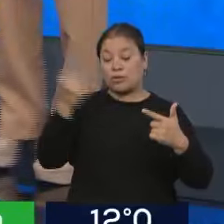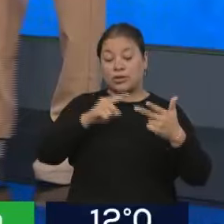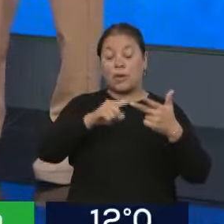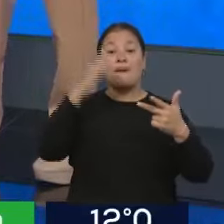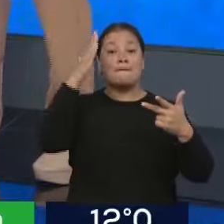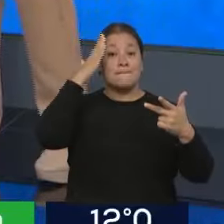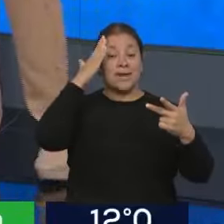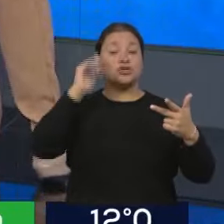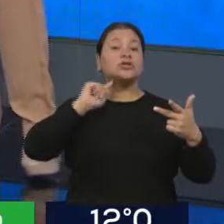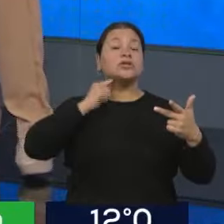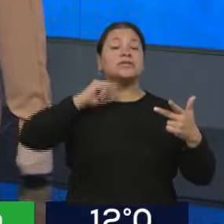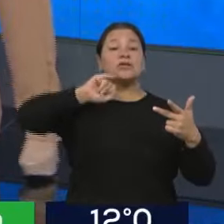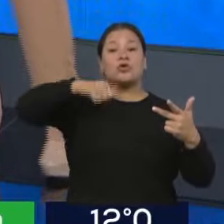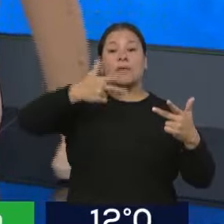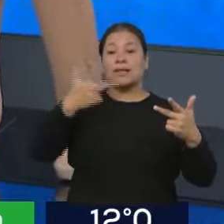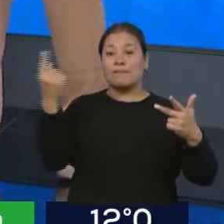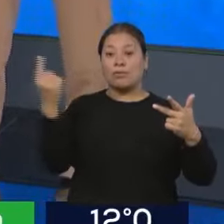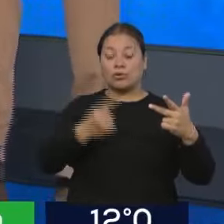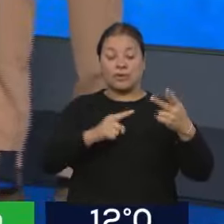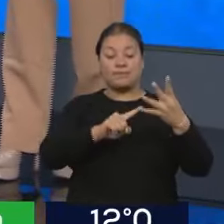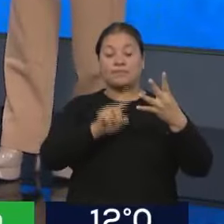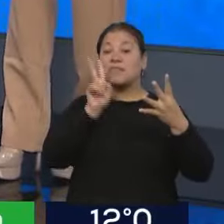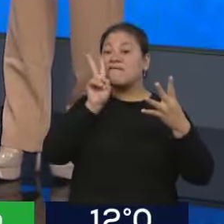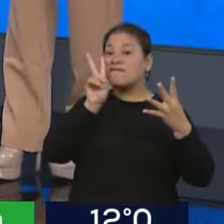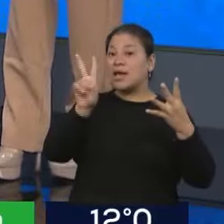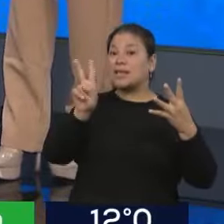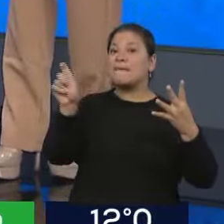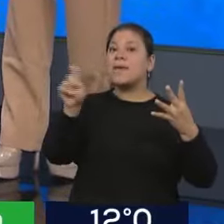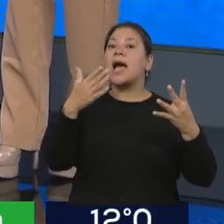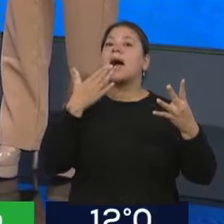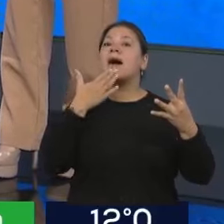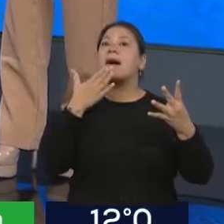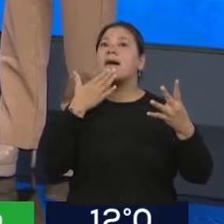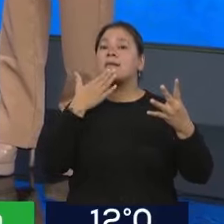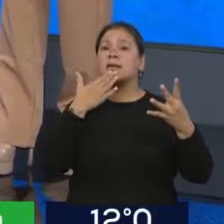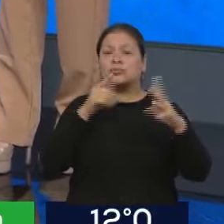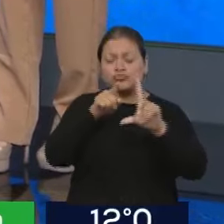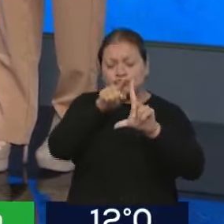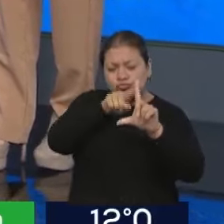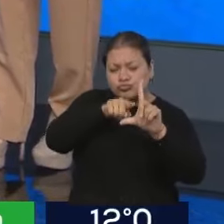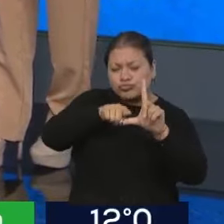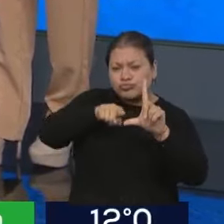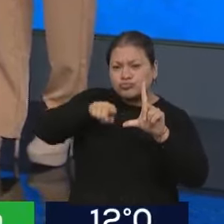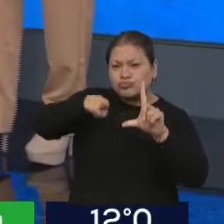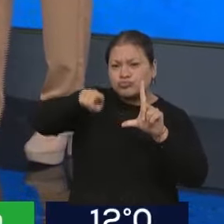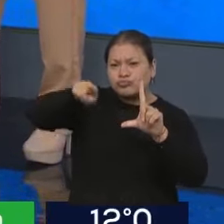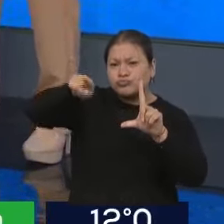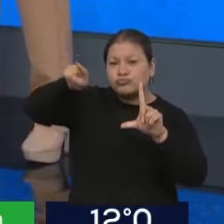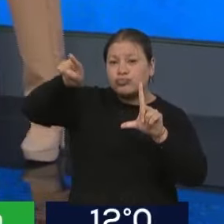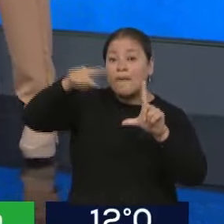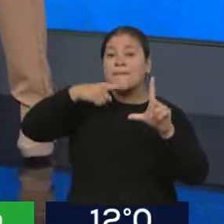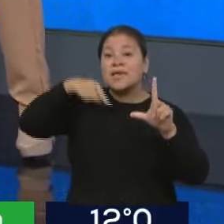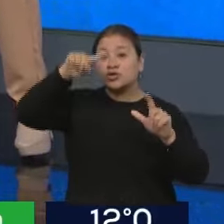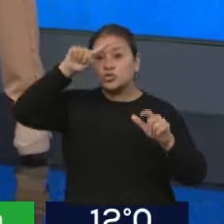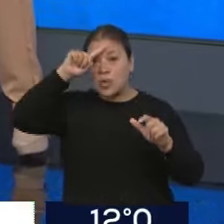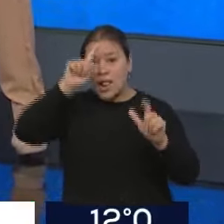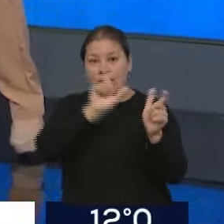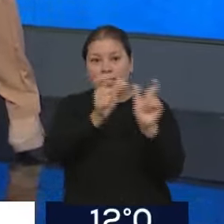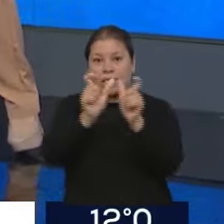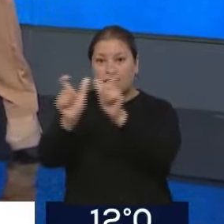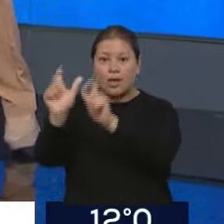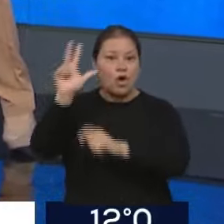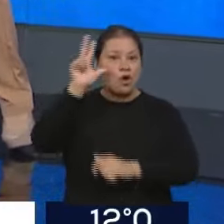marzo 13,3% y fíjate en abril hasta dónde escaló cuando el mensual fue del 8,8 el